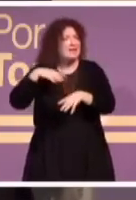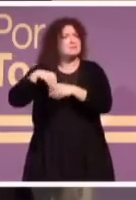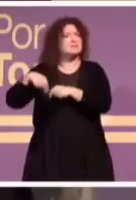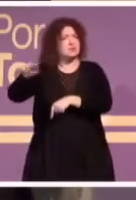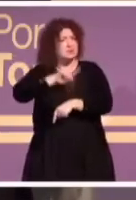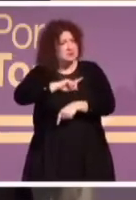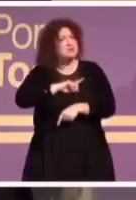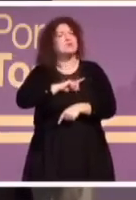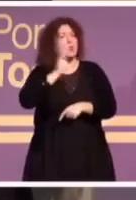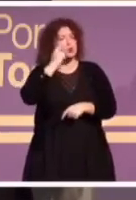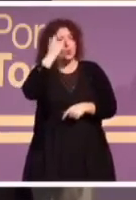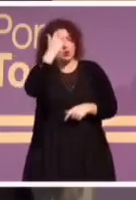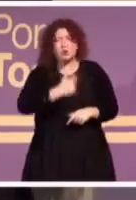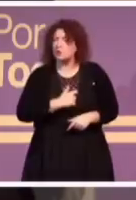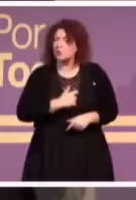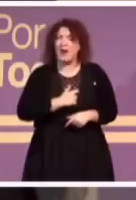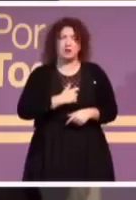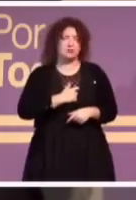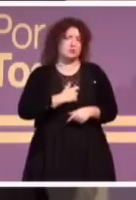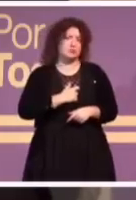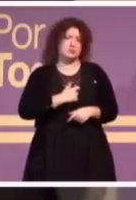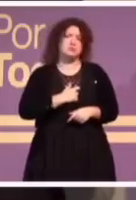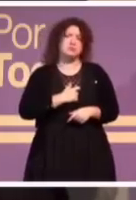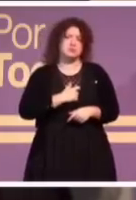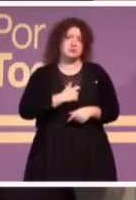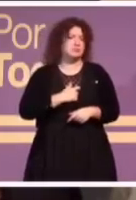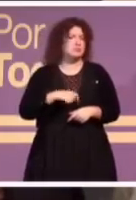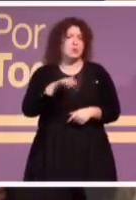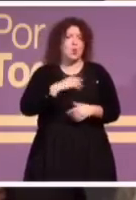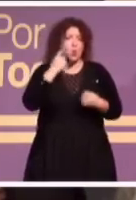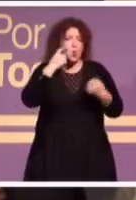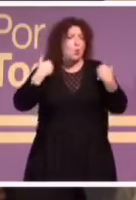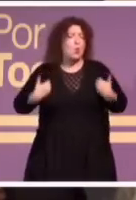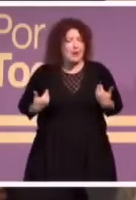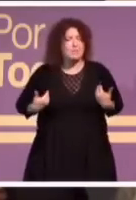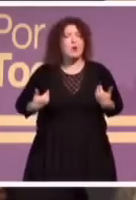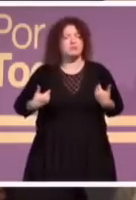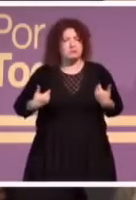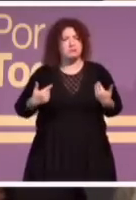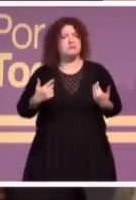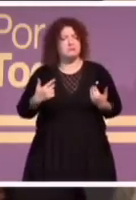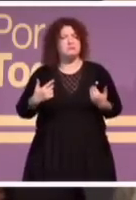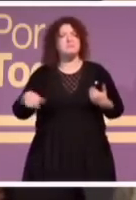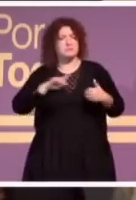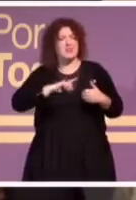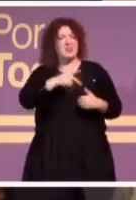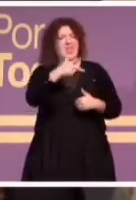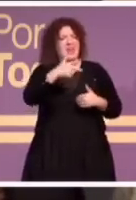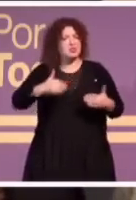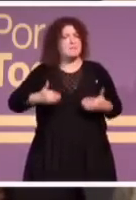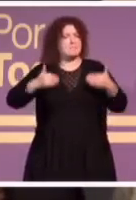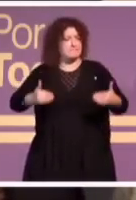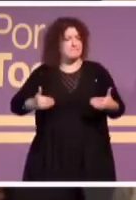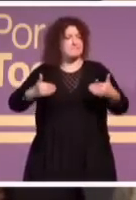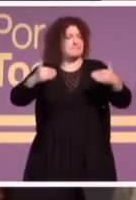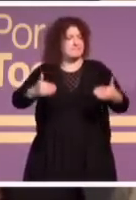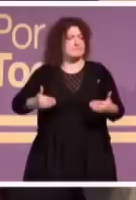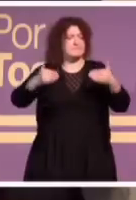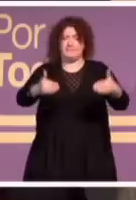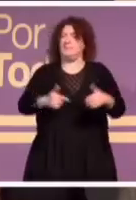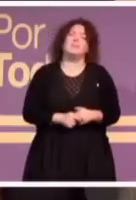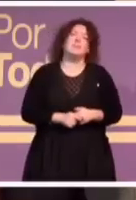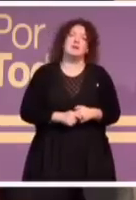Somos seres humanos. Ponemos nuestros cuerpos para hacer avanzar los derechos y ningún